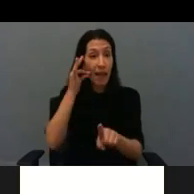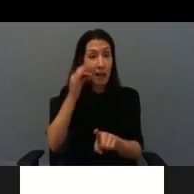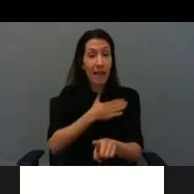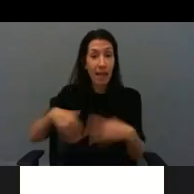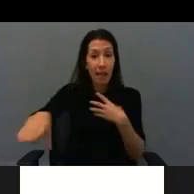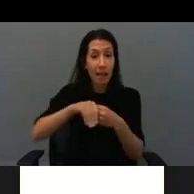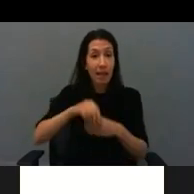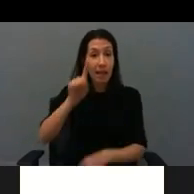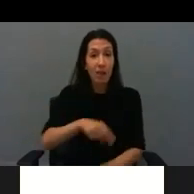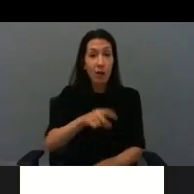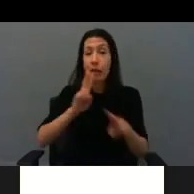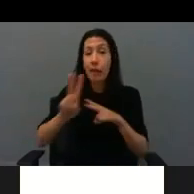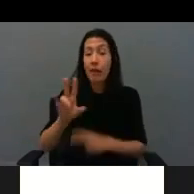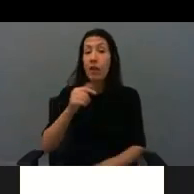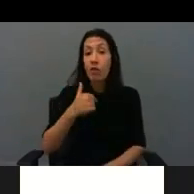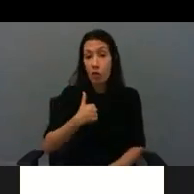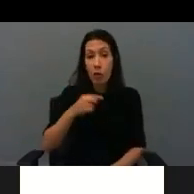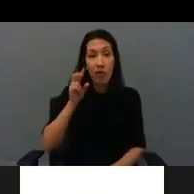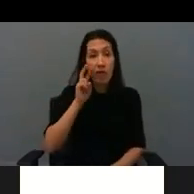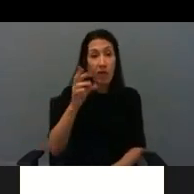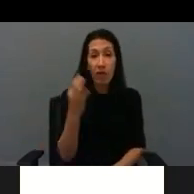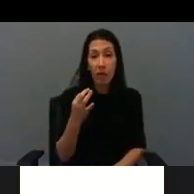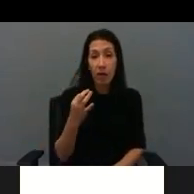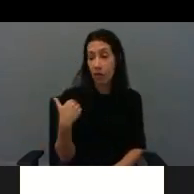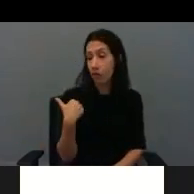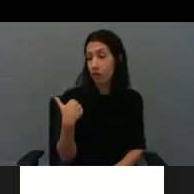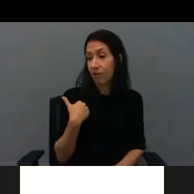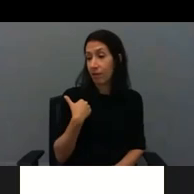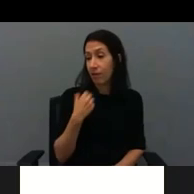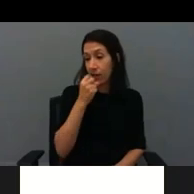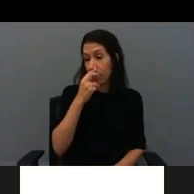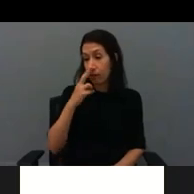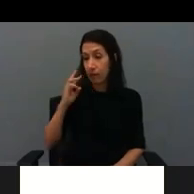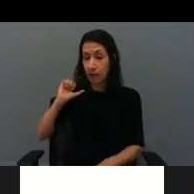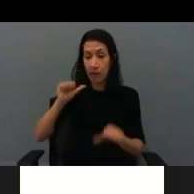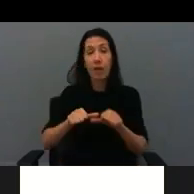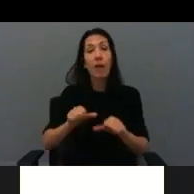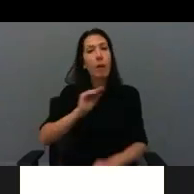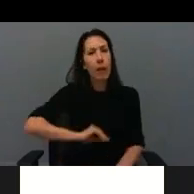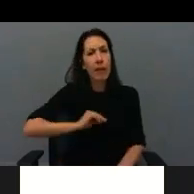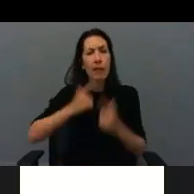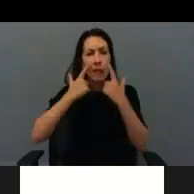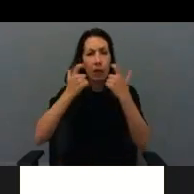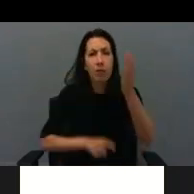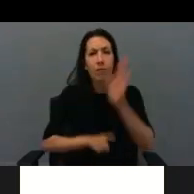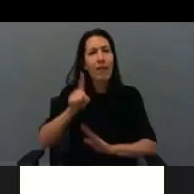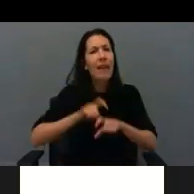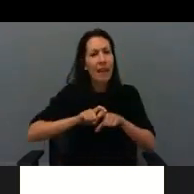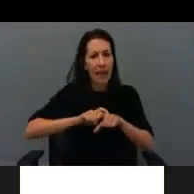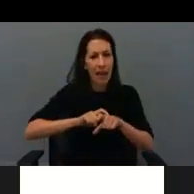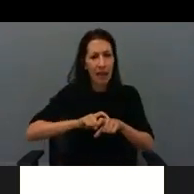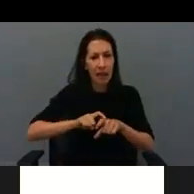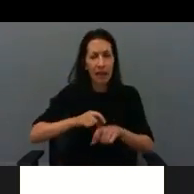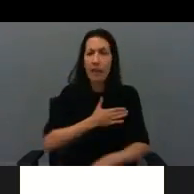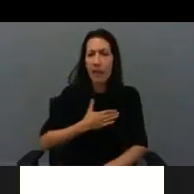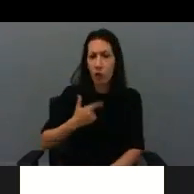yo lo que veo es que últimamente, en estos últimos años, sobre todo, se le ha desarrollado bastante el carácter. O sea,